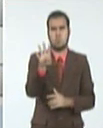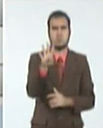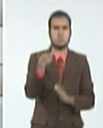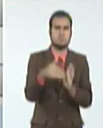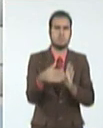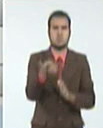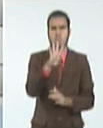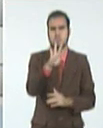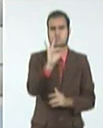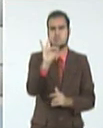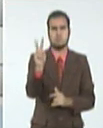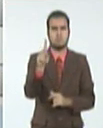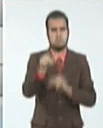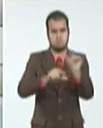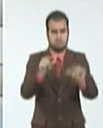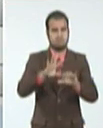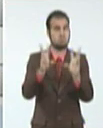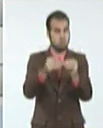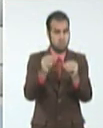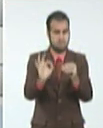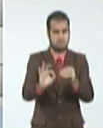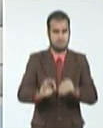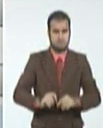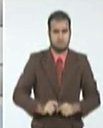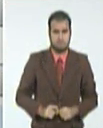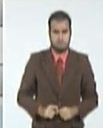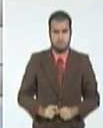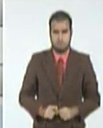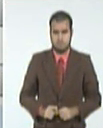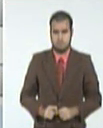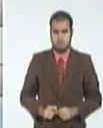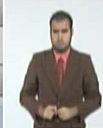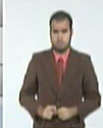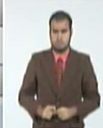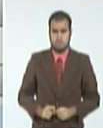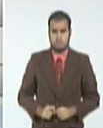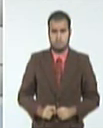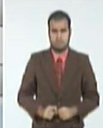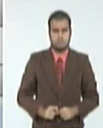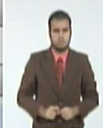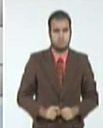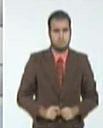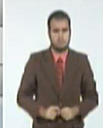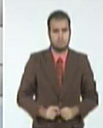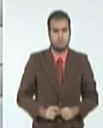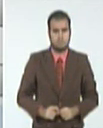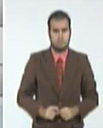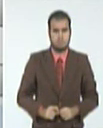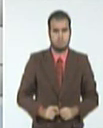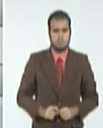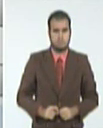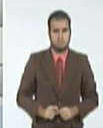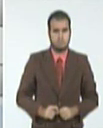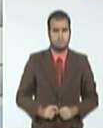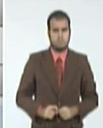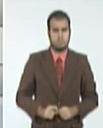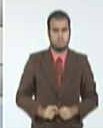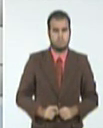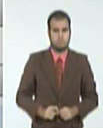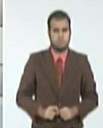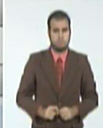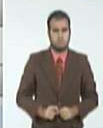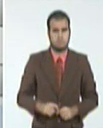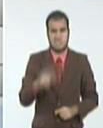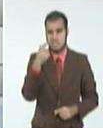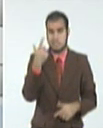194.244.472 personas que han tenido y tienen COVID-19 en estos momentos. Incluso en un solo